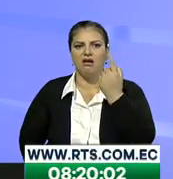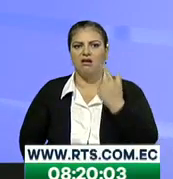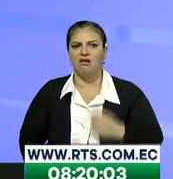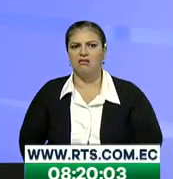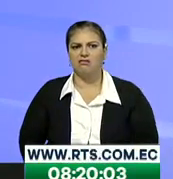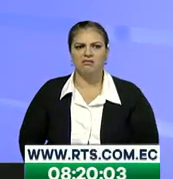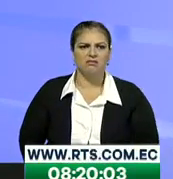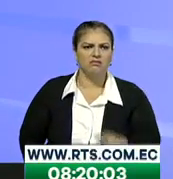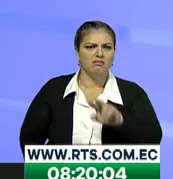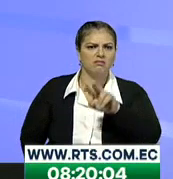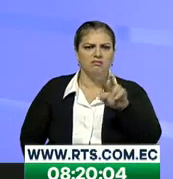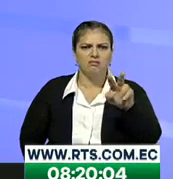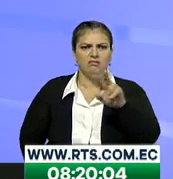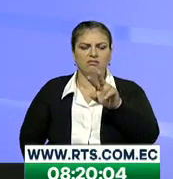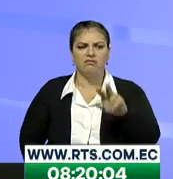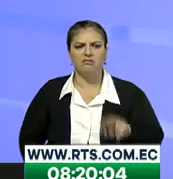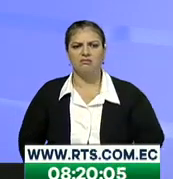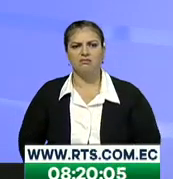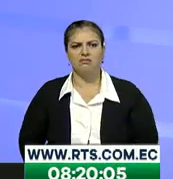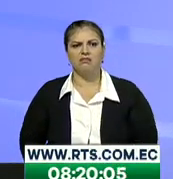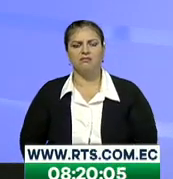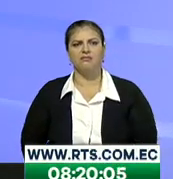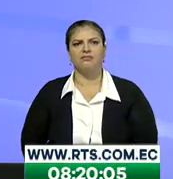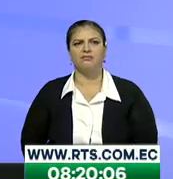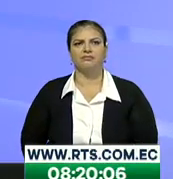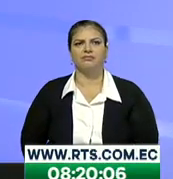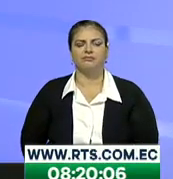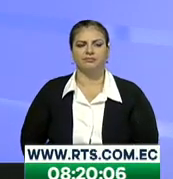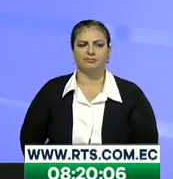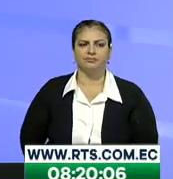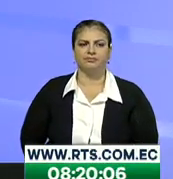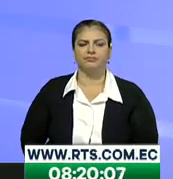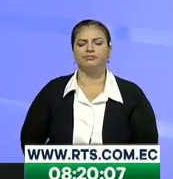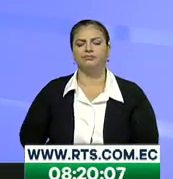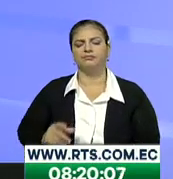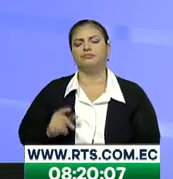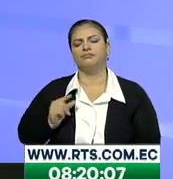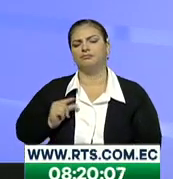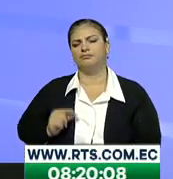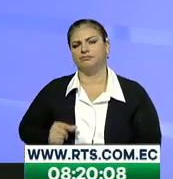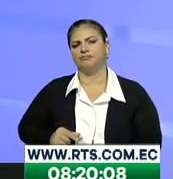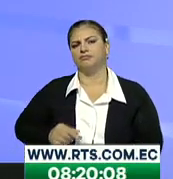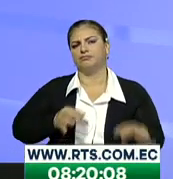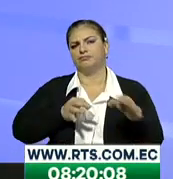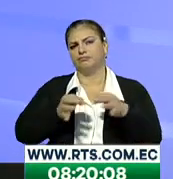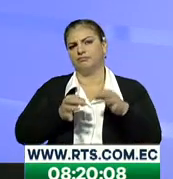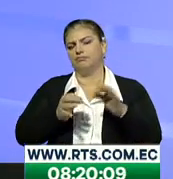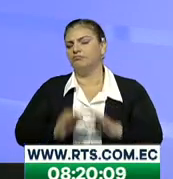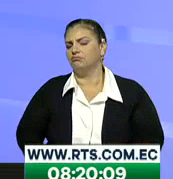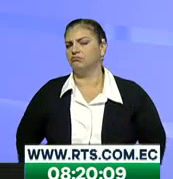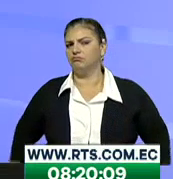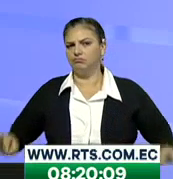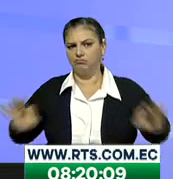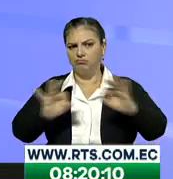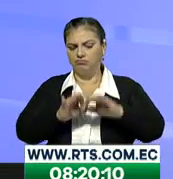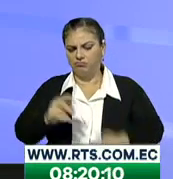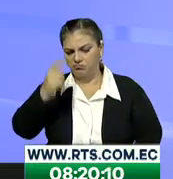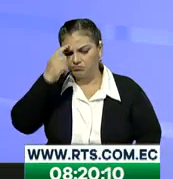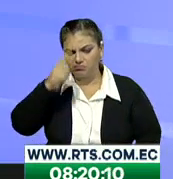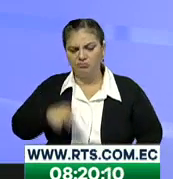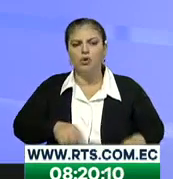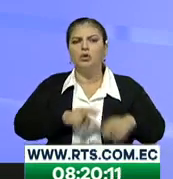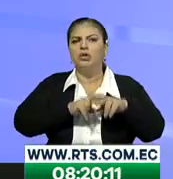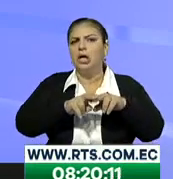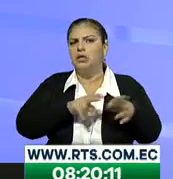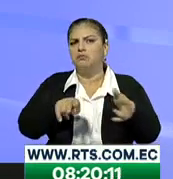ocupado el oficial de la CIPROVAC, pero en todo caso sería importante más adelante dar mayores recomendaciones para que la gente esté alerta y pueda evitar algún